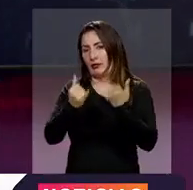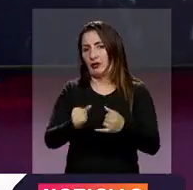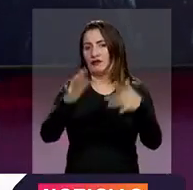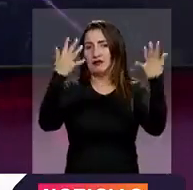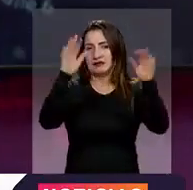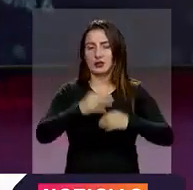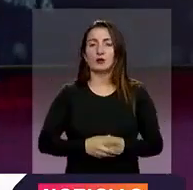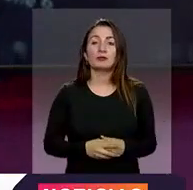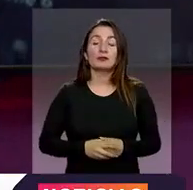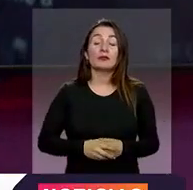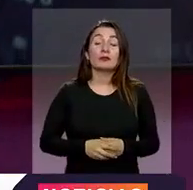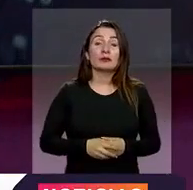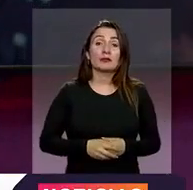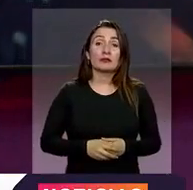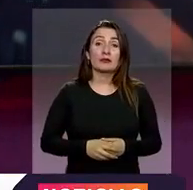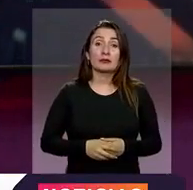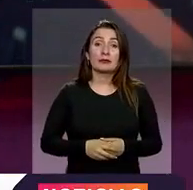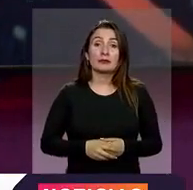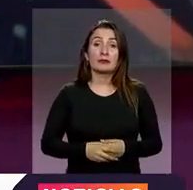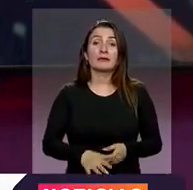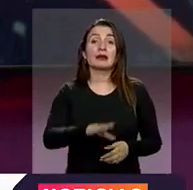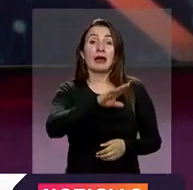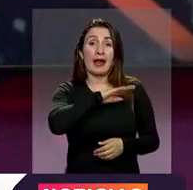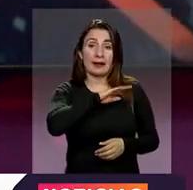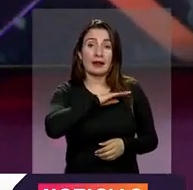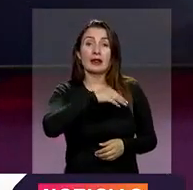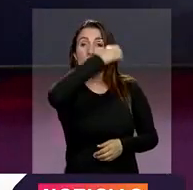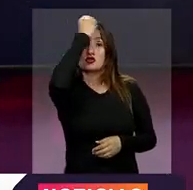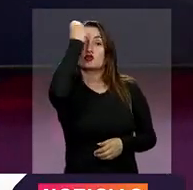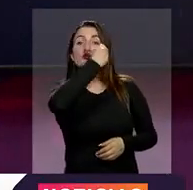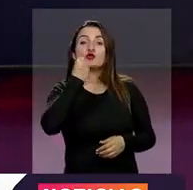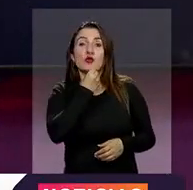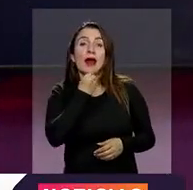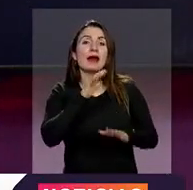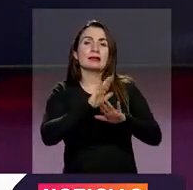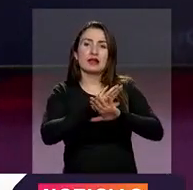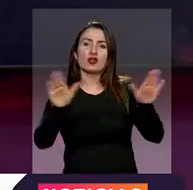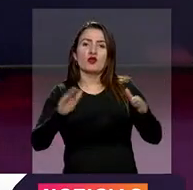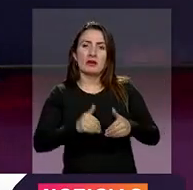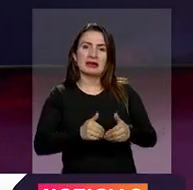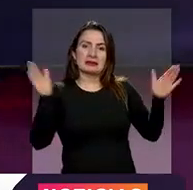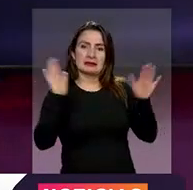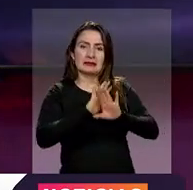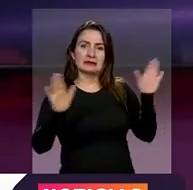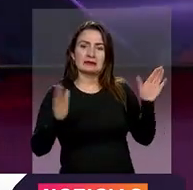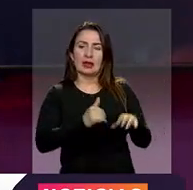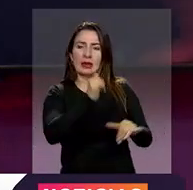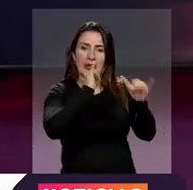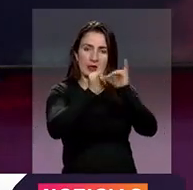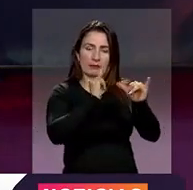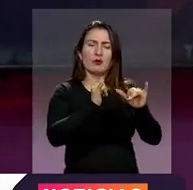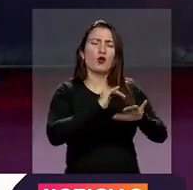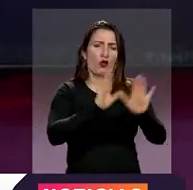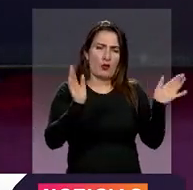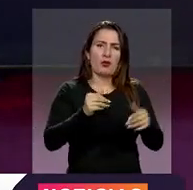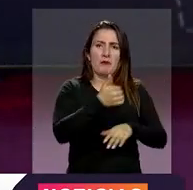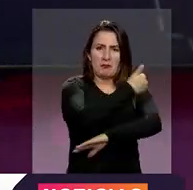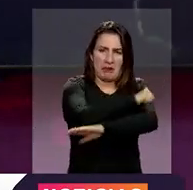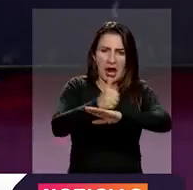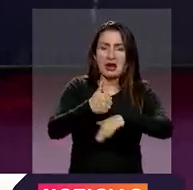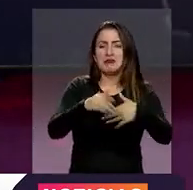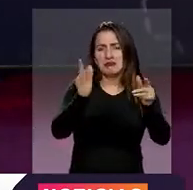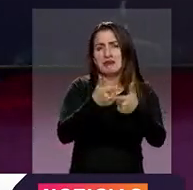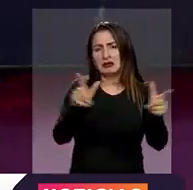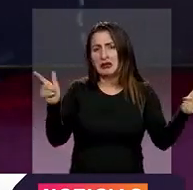a la alcaldía de soacha decidió levantar las medidas de toque de que hay ley seca luego de una reunión con el comité sanitario local desde hoy los bares de ese municipio